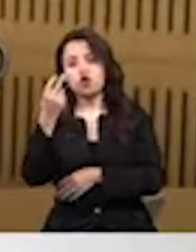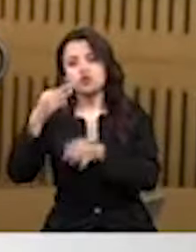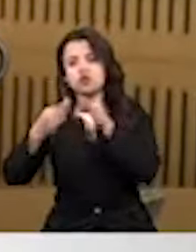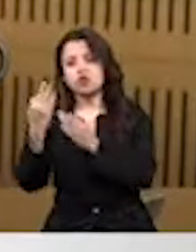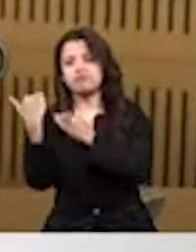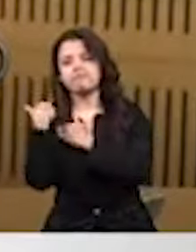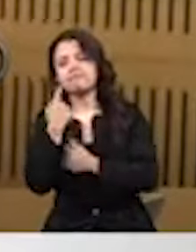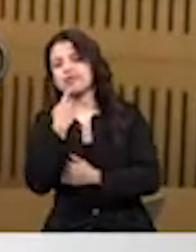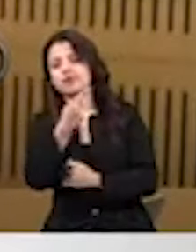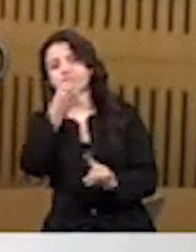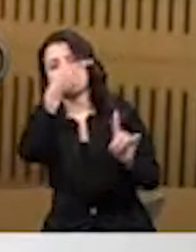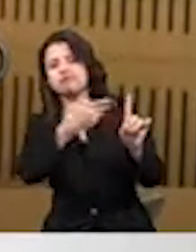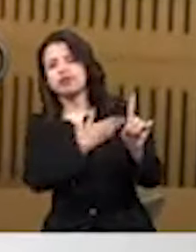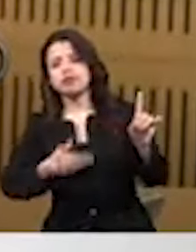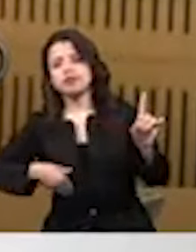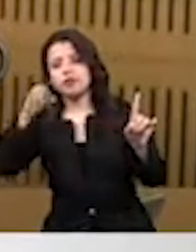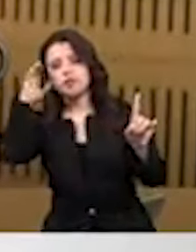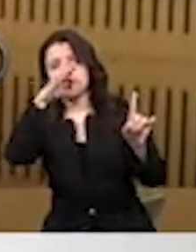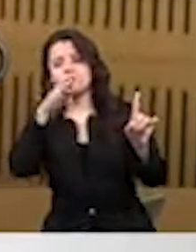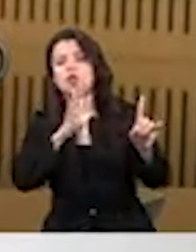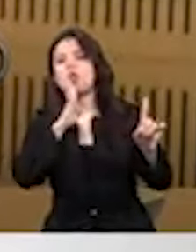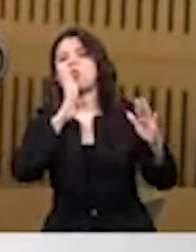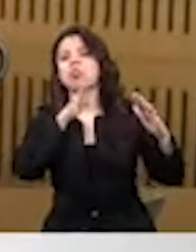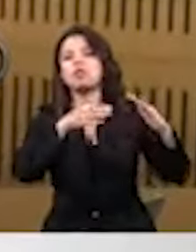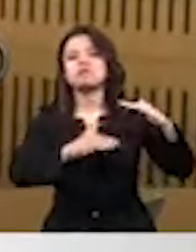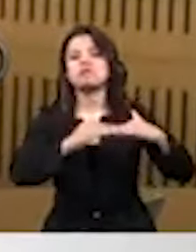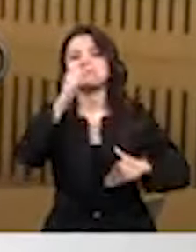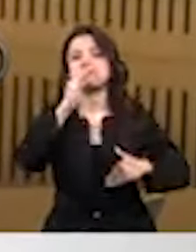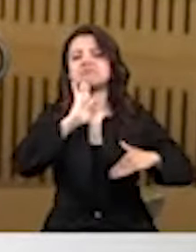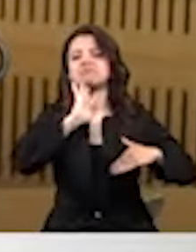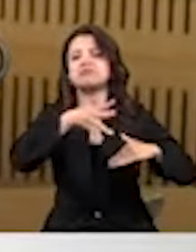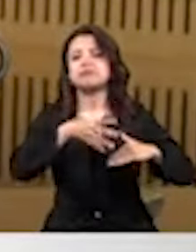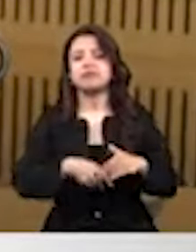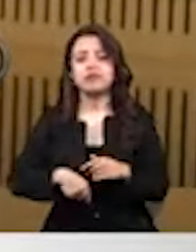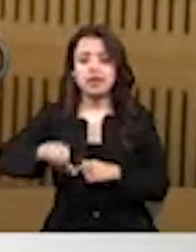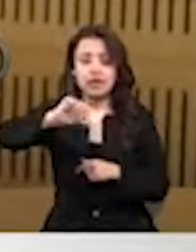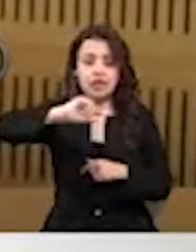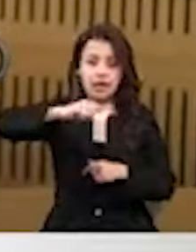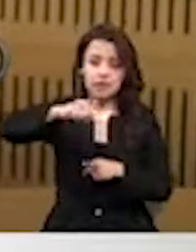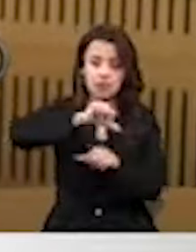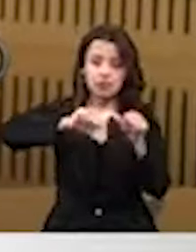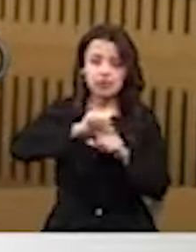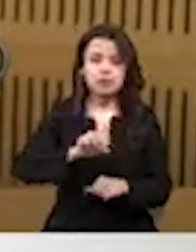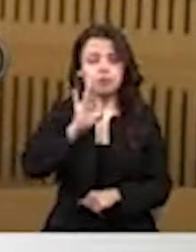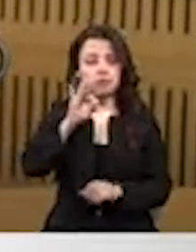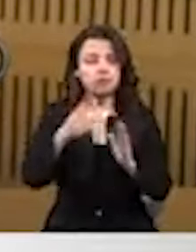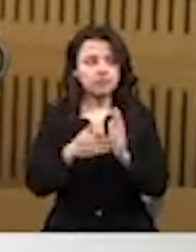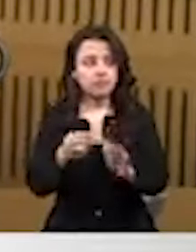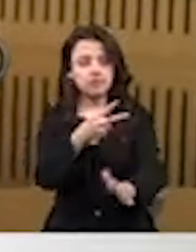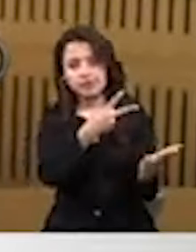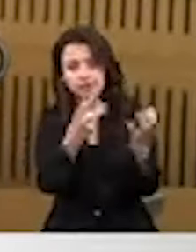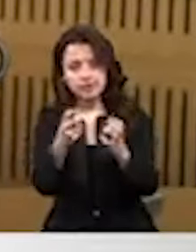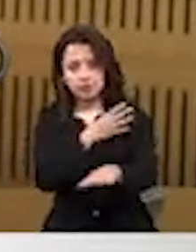que el presidente había violado estos topes establecidos. En la primera vuelta por 3.700 millones de pesos